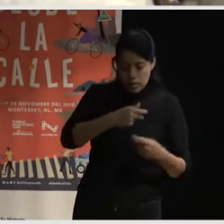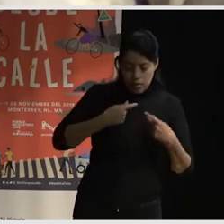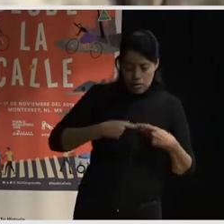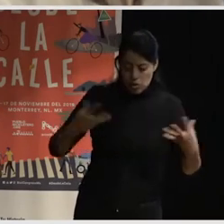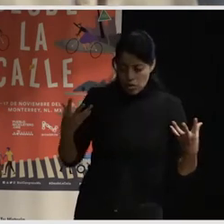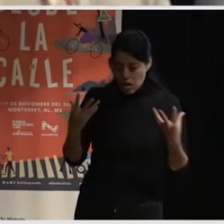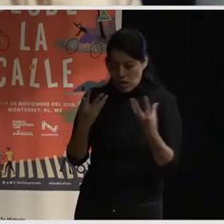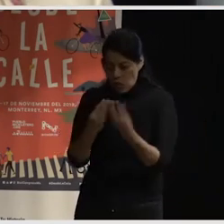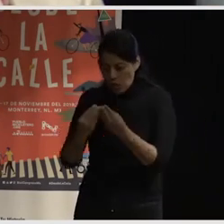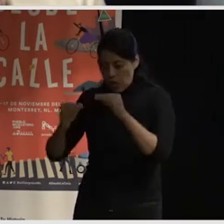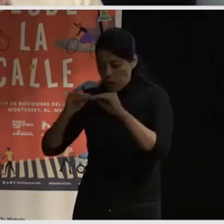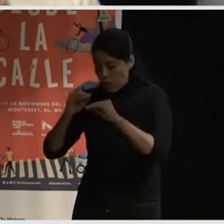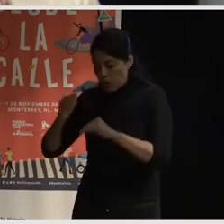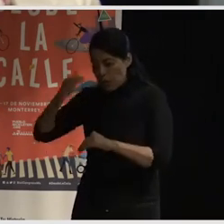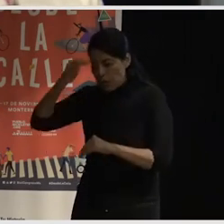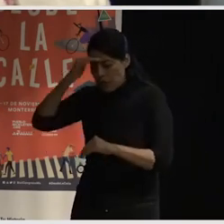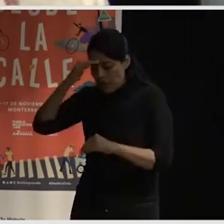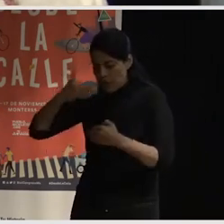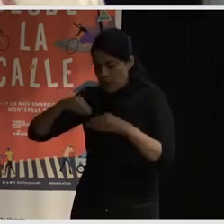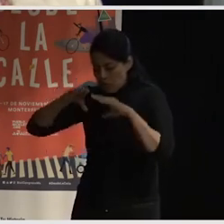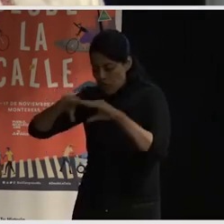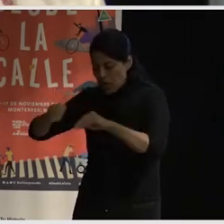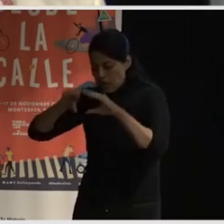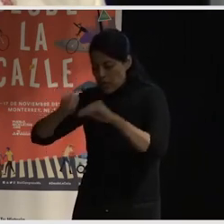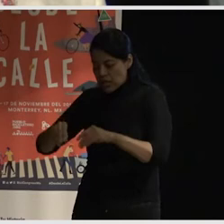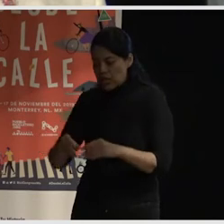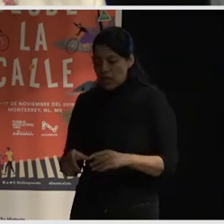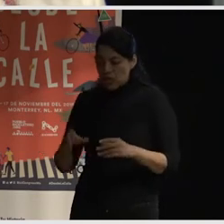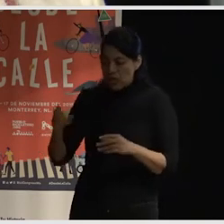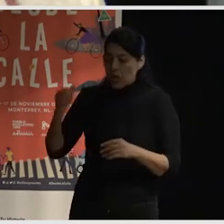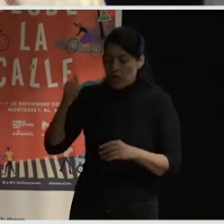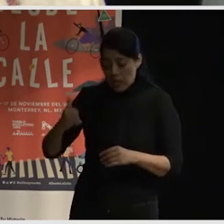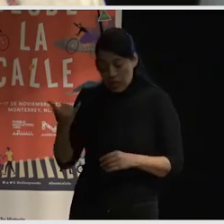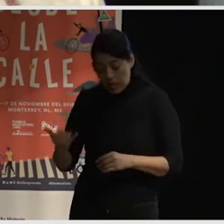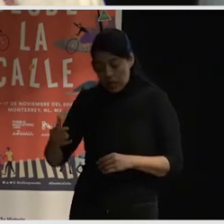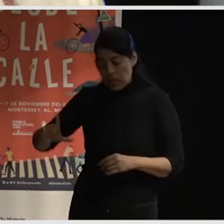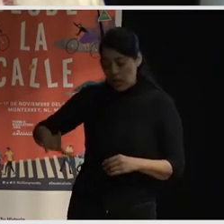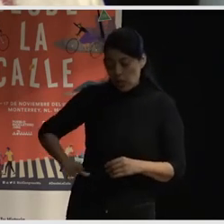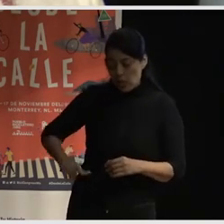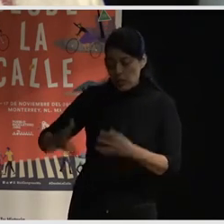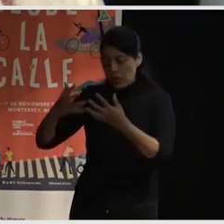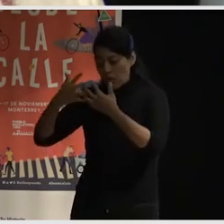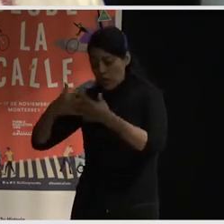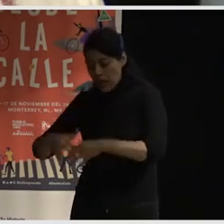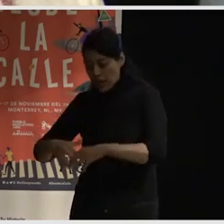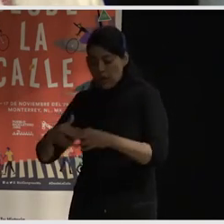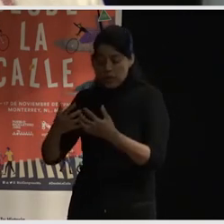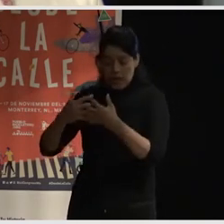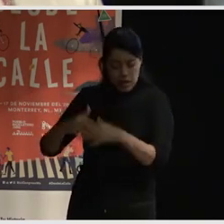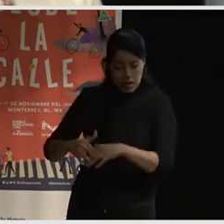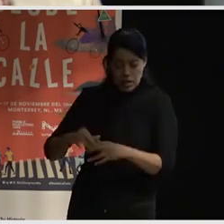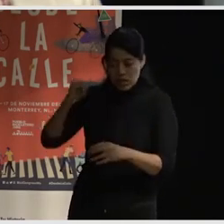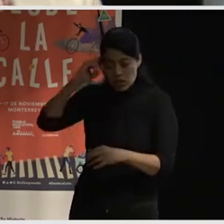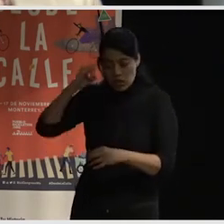moviendo conciencias y vamos está haciendo que los actores gubernamentales industriales los empresarios